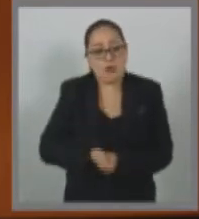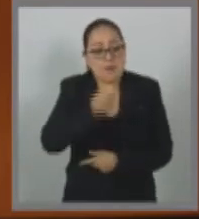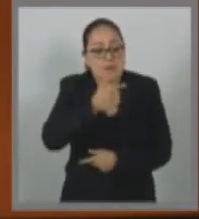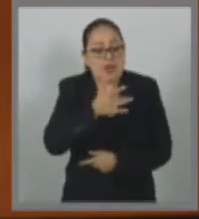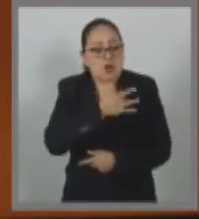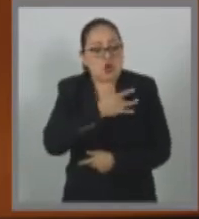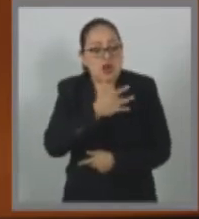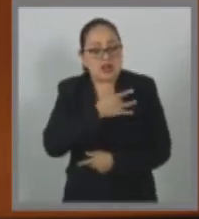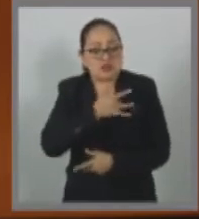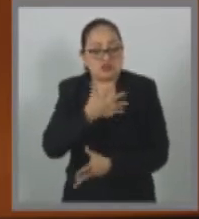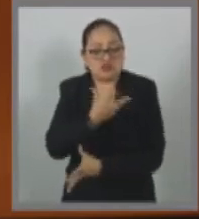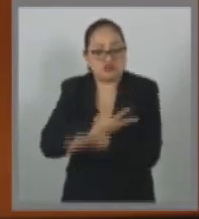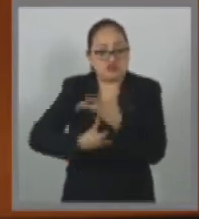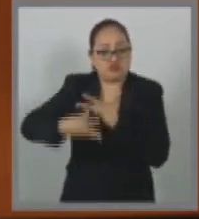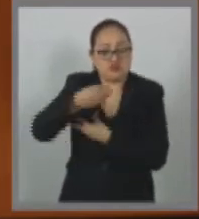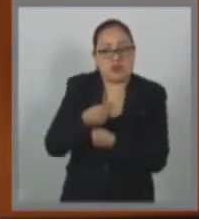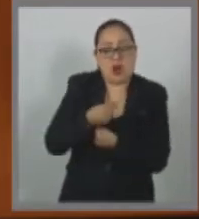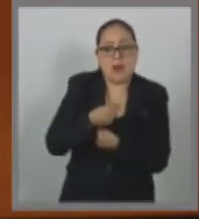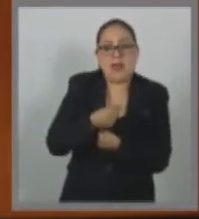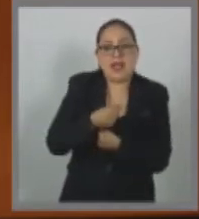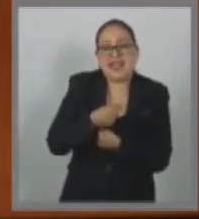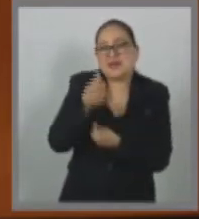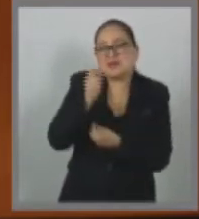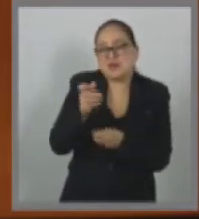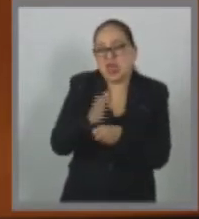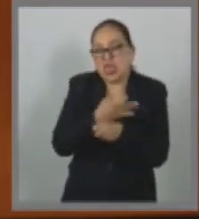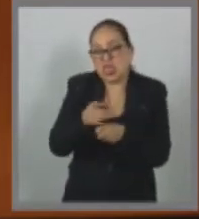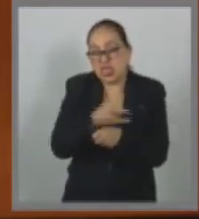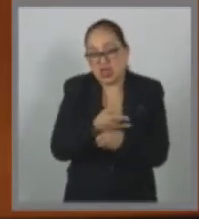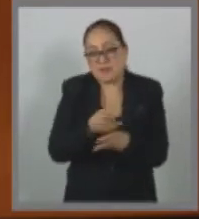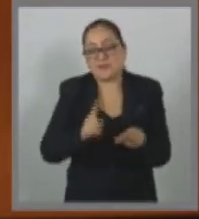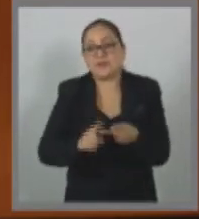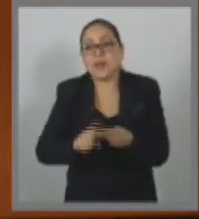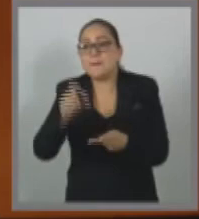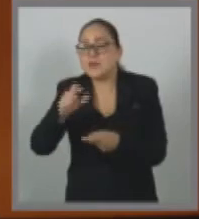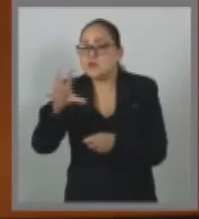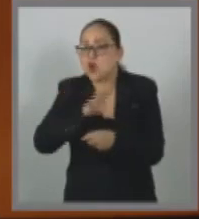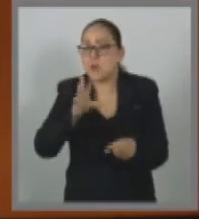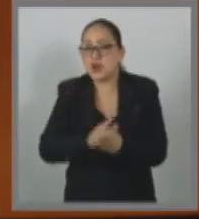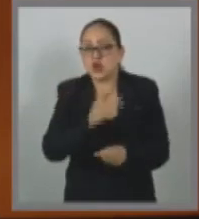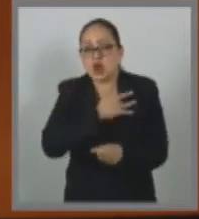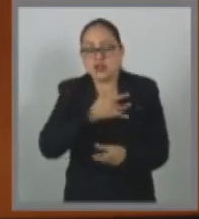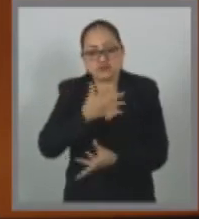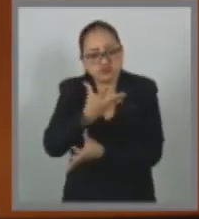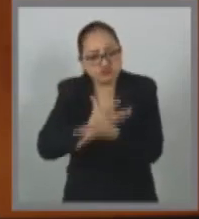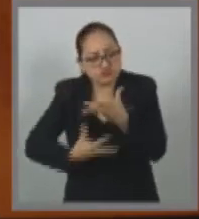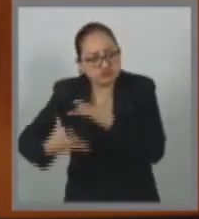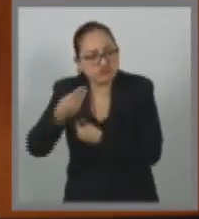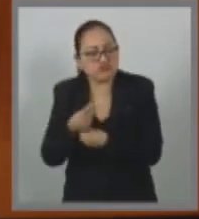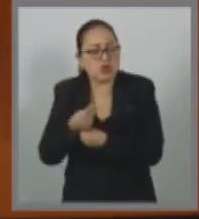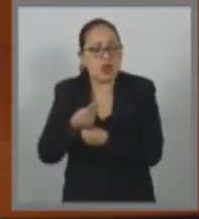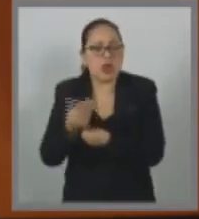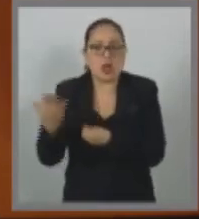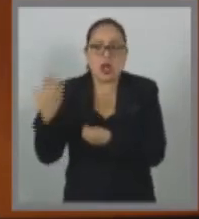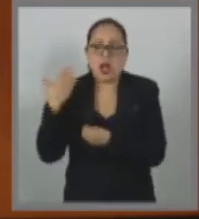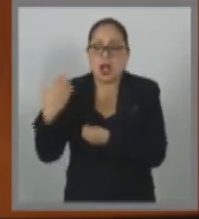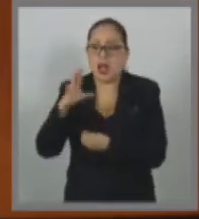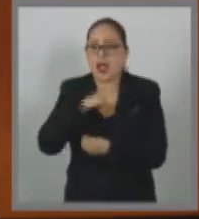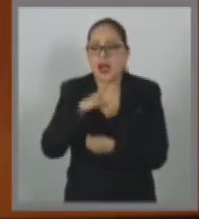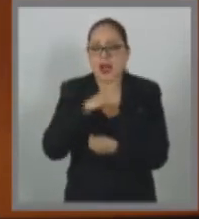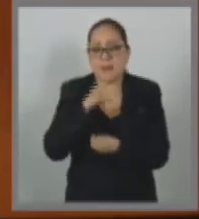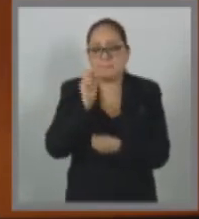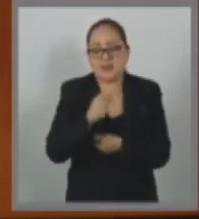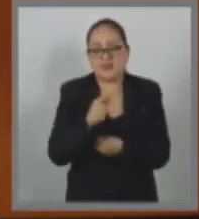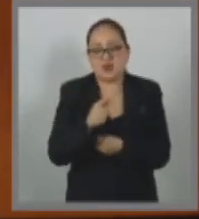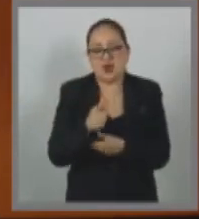América Latina y el primer retrasplante efectivo de corazón y seguimos marcando historia con la reciente separación de